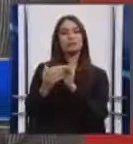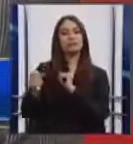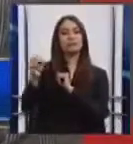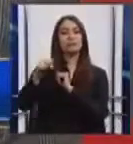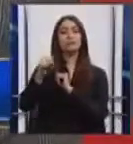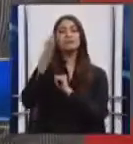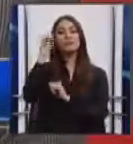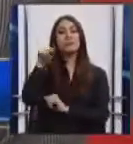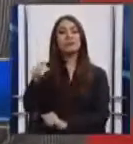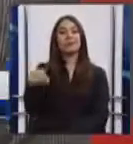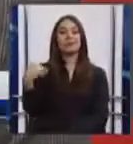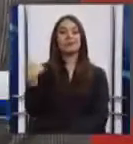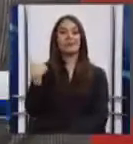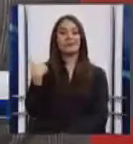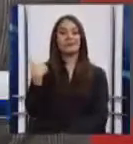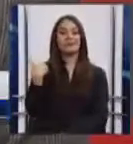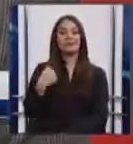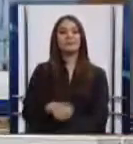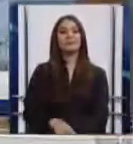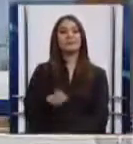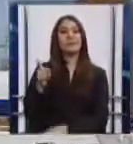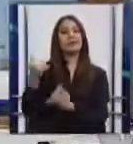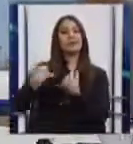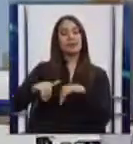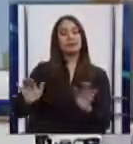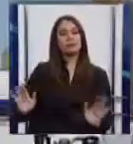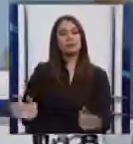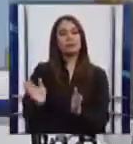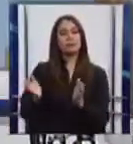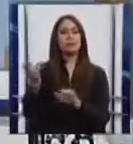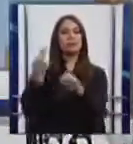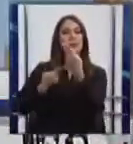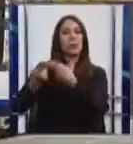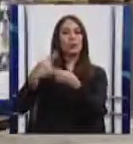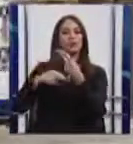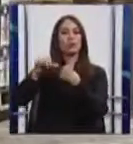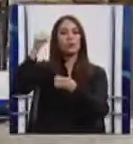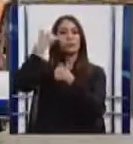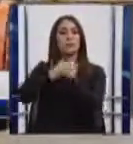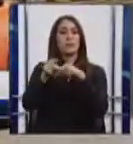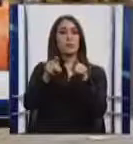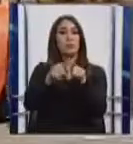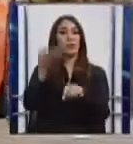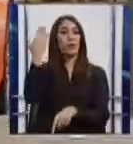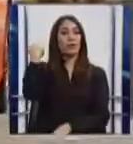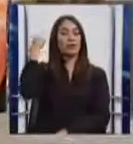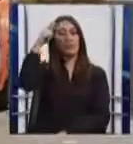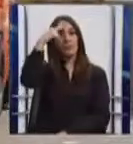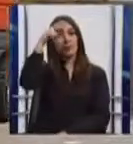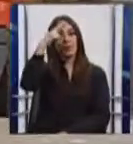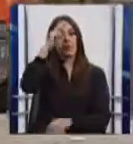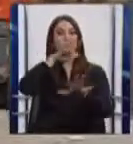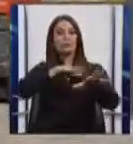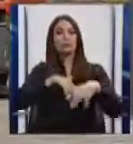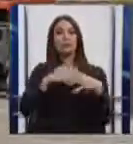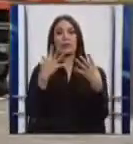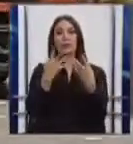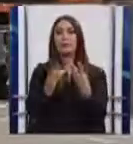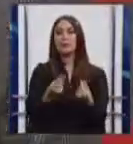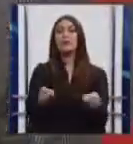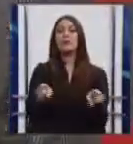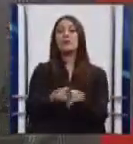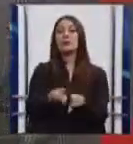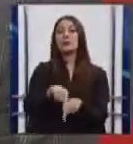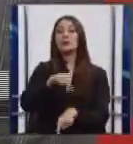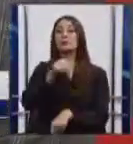porque él va a seguir promoviendo acuerdos comerciales. Que no nos pase lo que le pasó a México, donde la agricultura se acabó. Que no nos